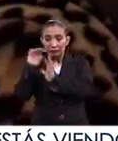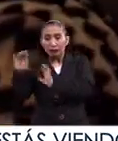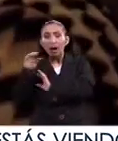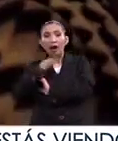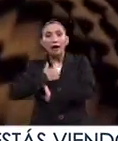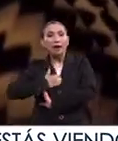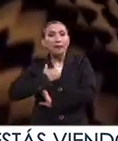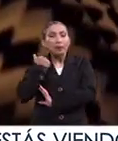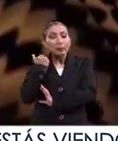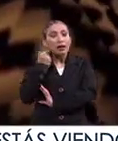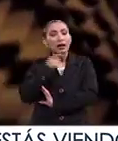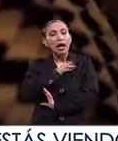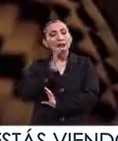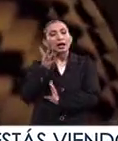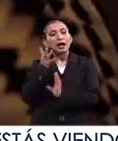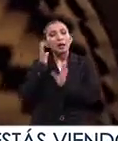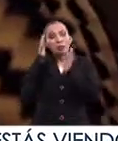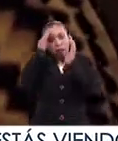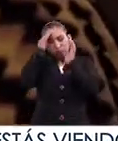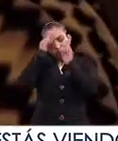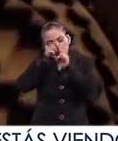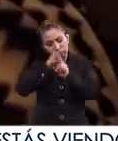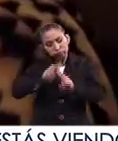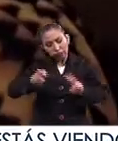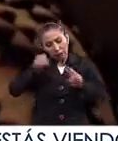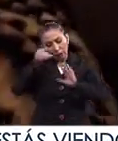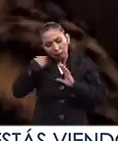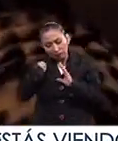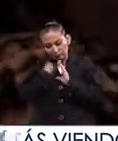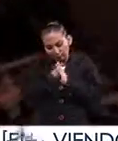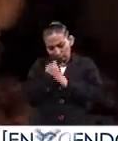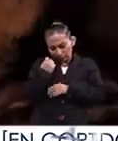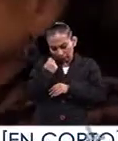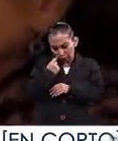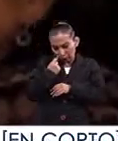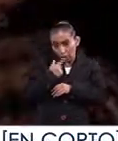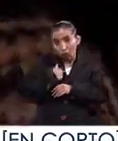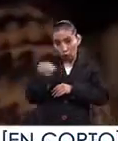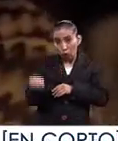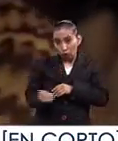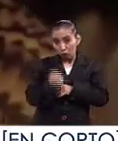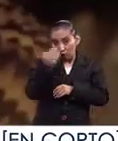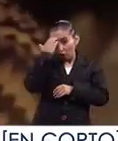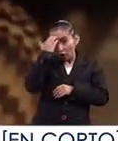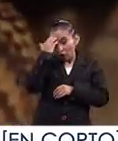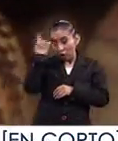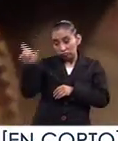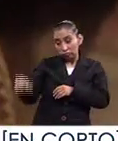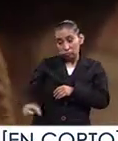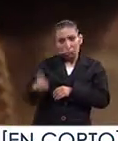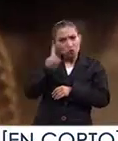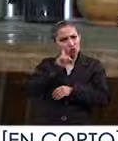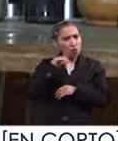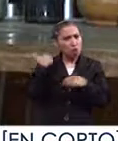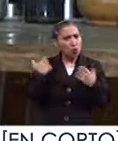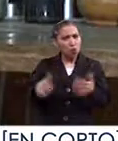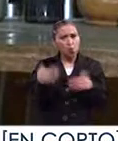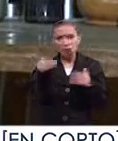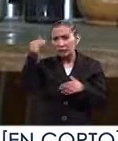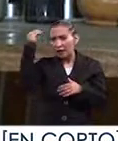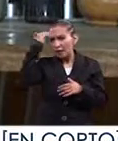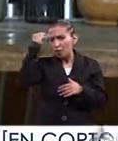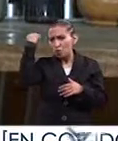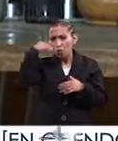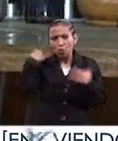lo aproveches y hace un momento de reflexión ya muy íntima, ¿no? Tuve la fortuna de conocer a una mujer que era un templo de